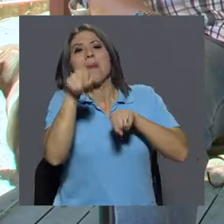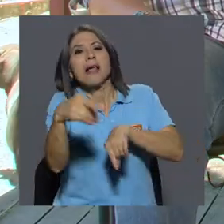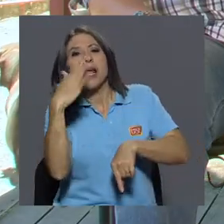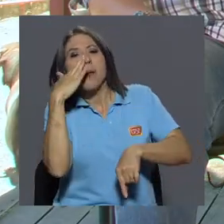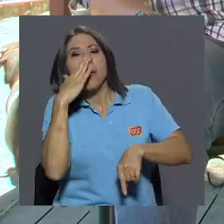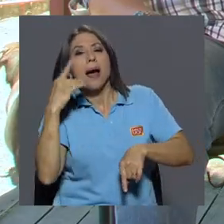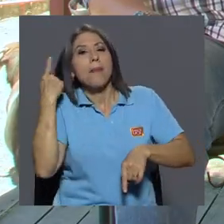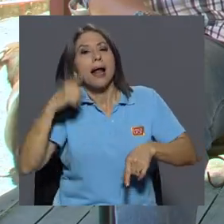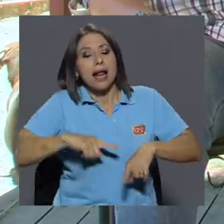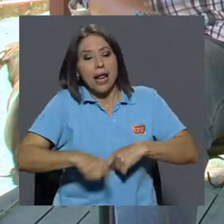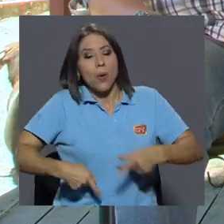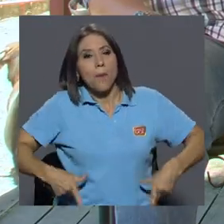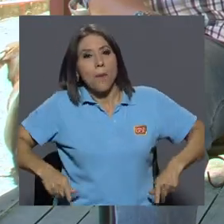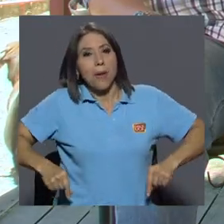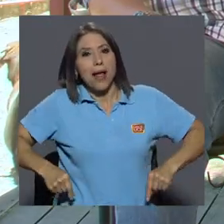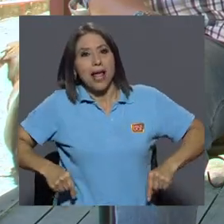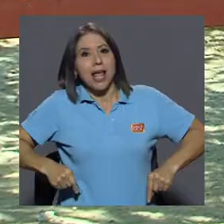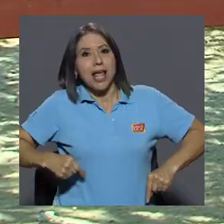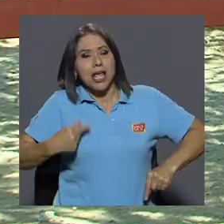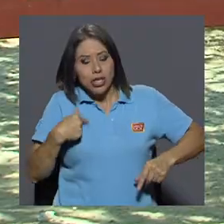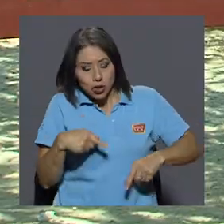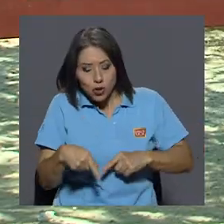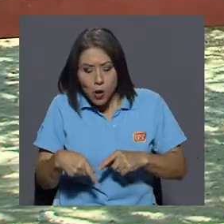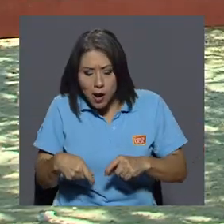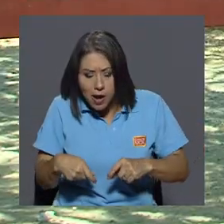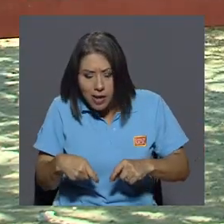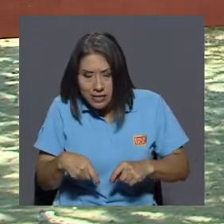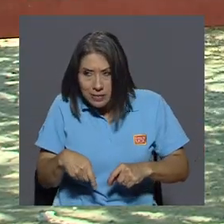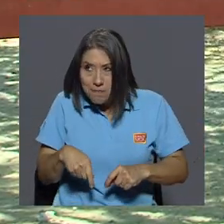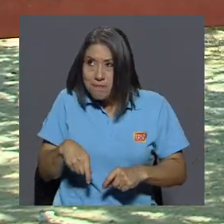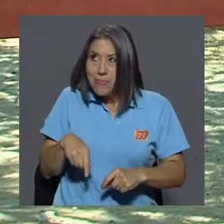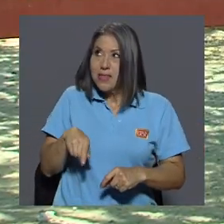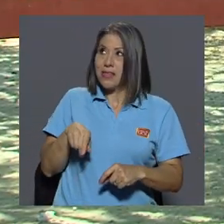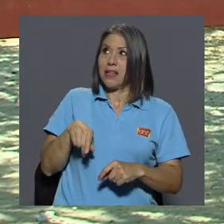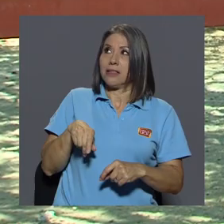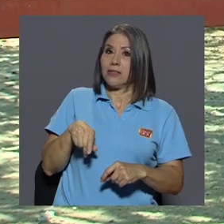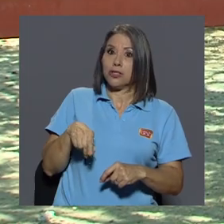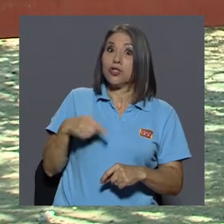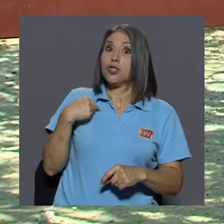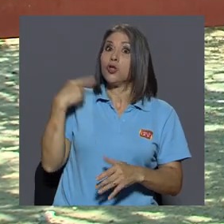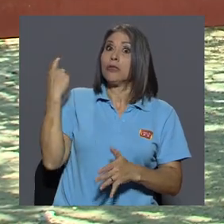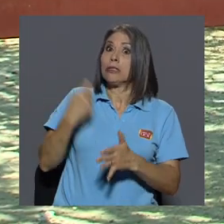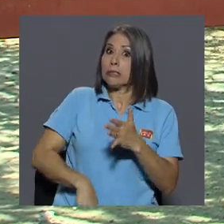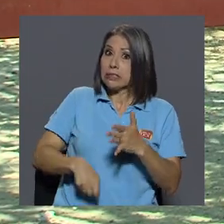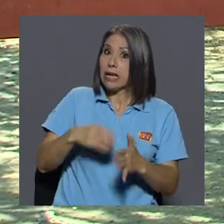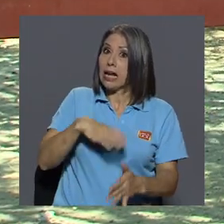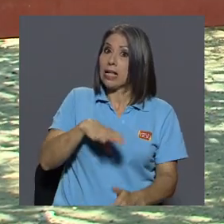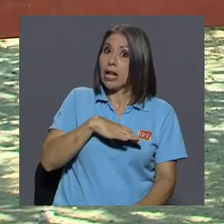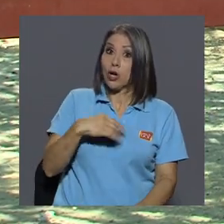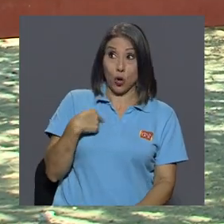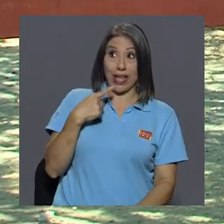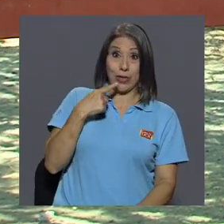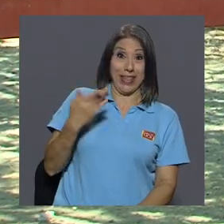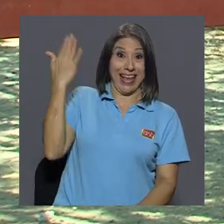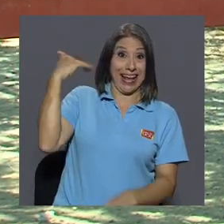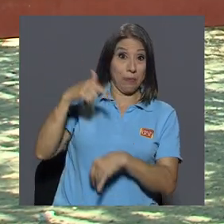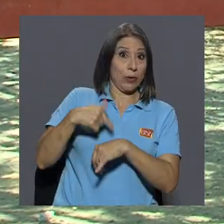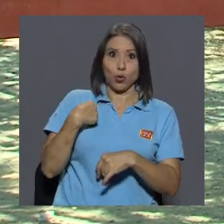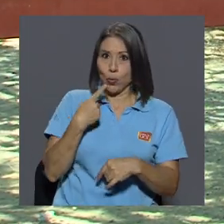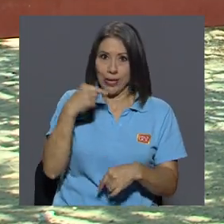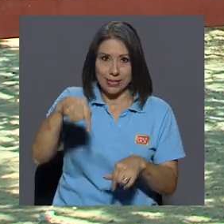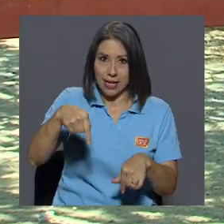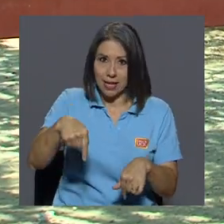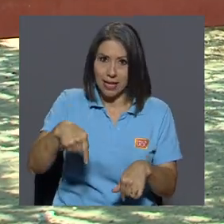mantilla. Y me enderezco. Yo tenía un carácter muy duro. Lo que dije no lo voy a decir en muy, cámara. Muy pero, bravo, muy